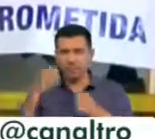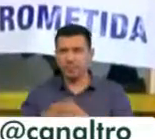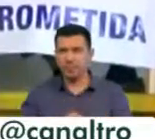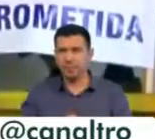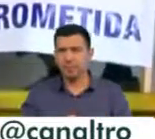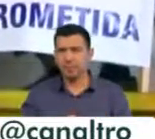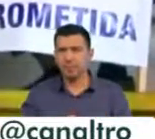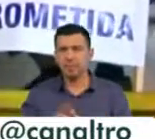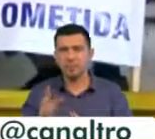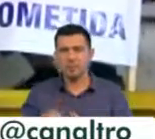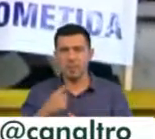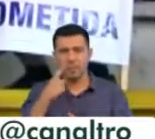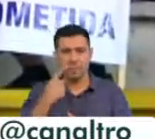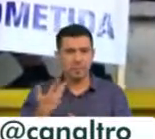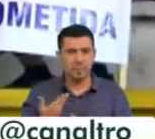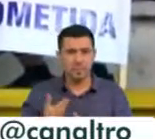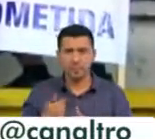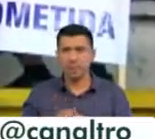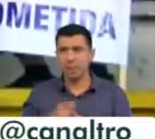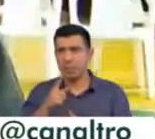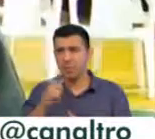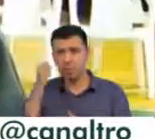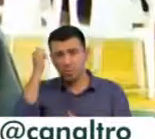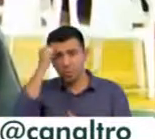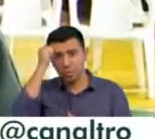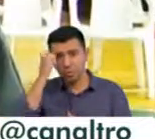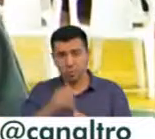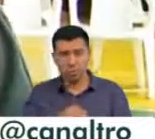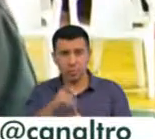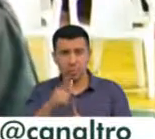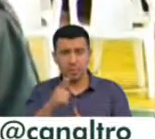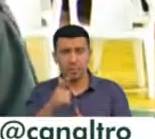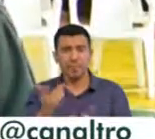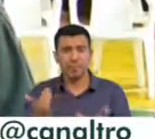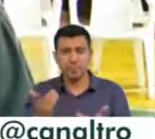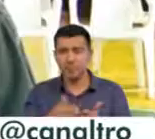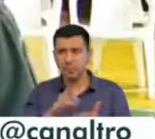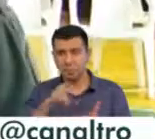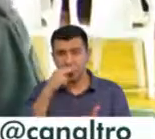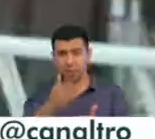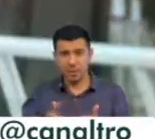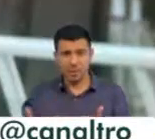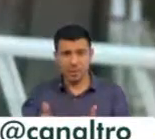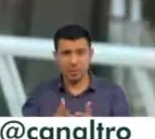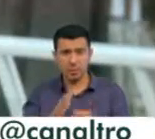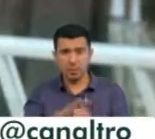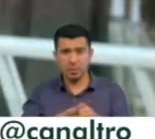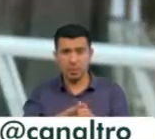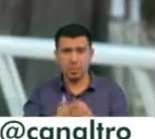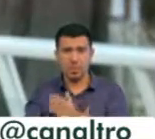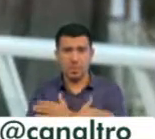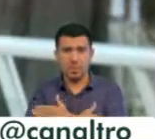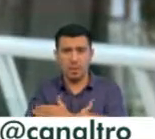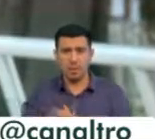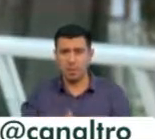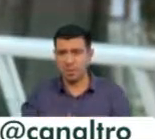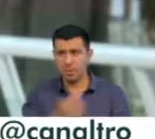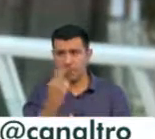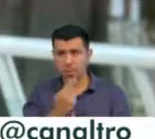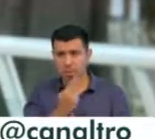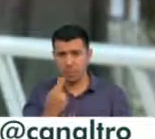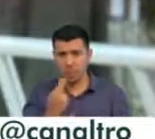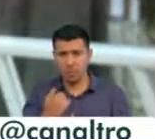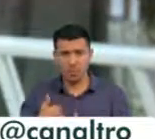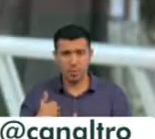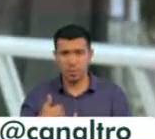especialmente de los padres y docentes que están alrededor de esos jóvenes Y esos niños acá en la ciudad de Pamplona el compromiso de estos